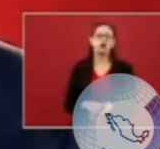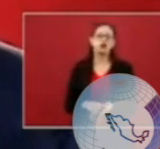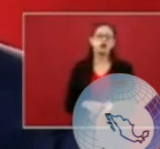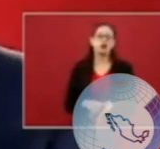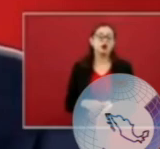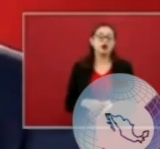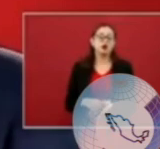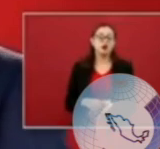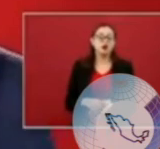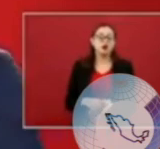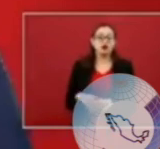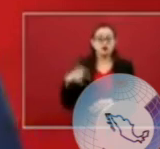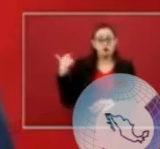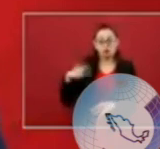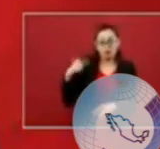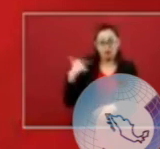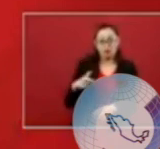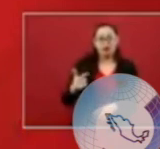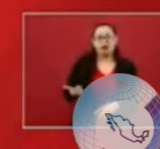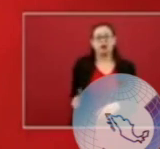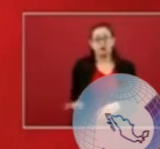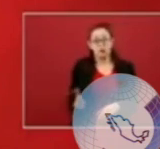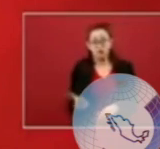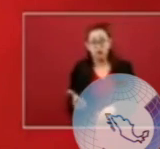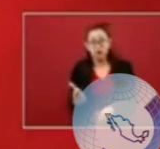Guadalajara, en Guanajuato,